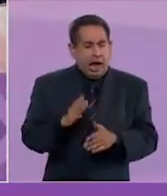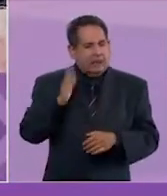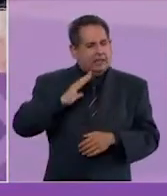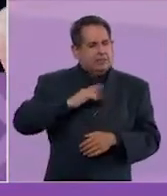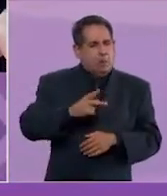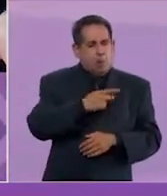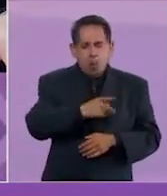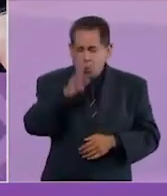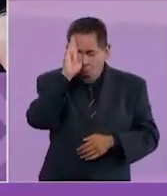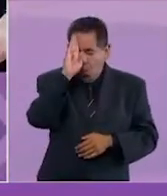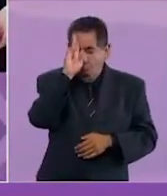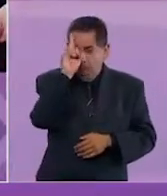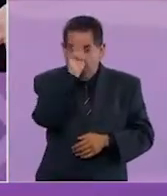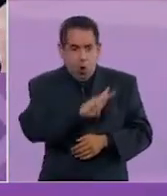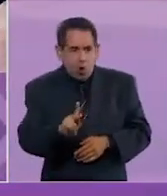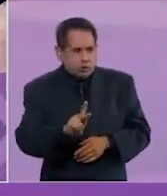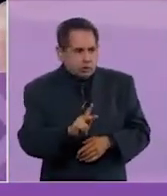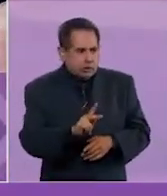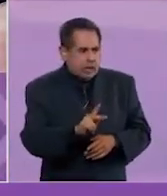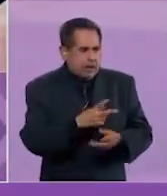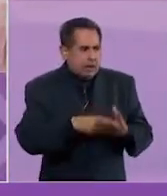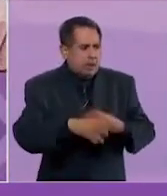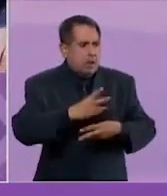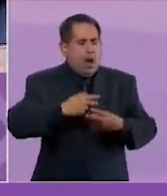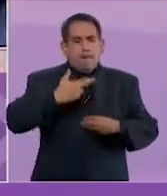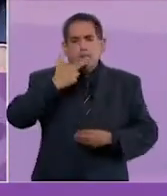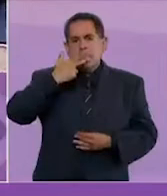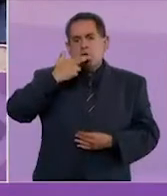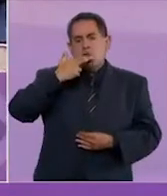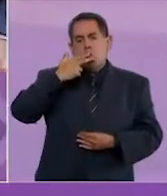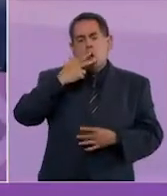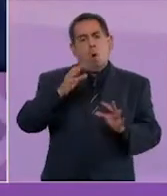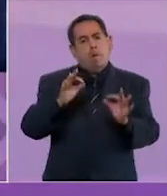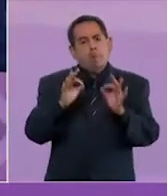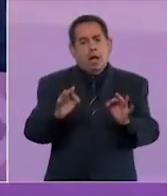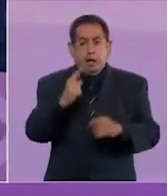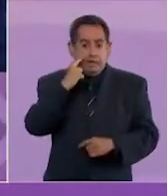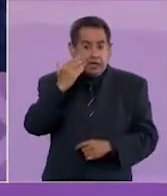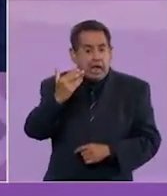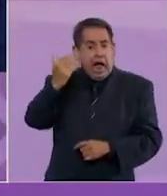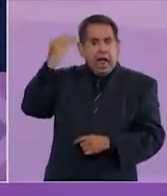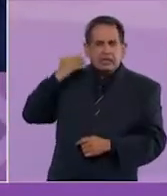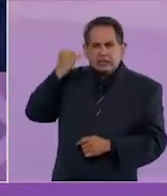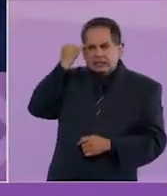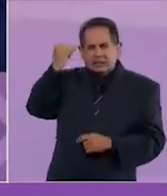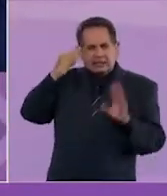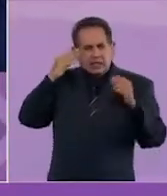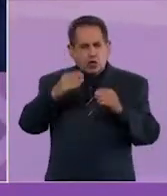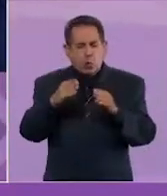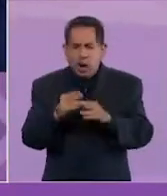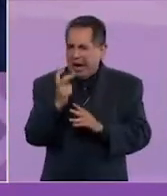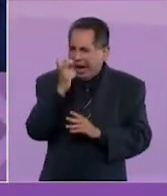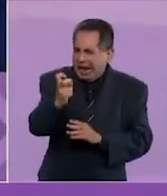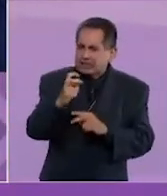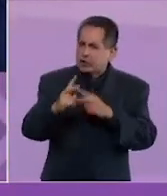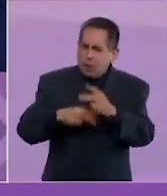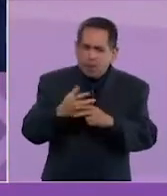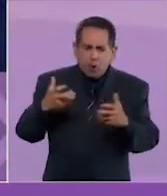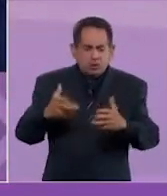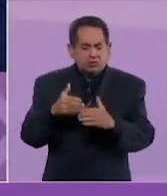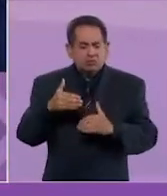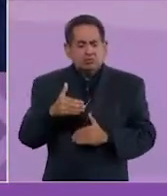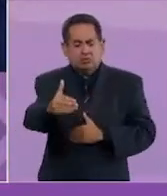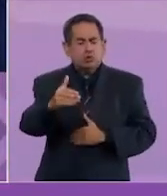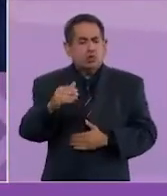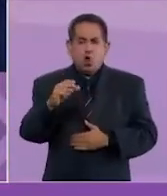señalaron que la cifra de 10.7 millones de televidentes significa que 2 de cada 5 personas que encendieron su televisión entre